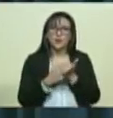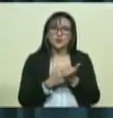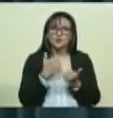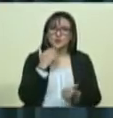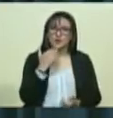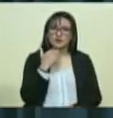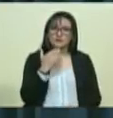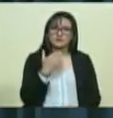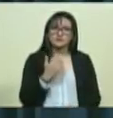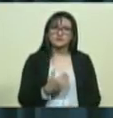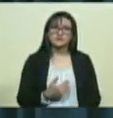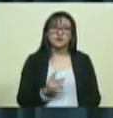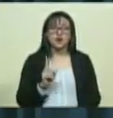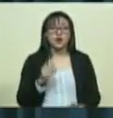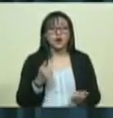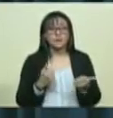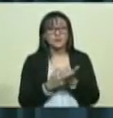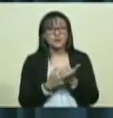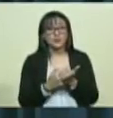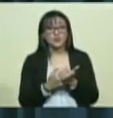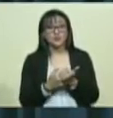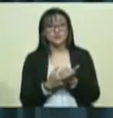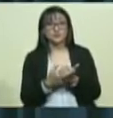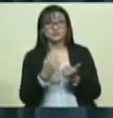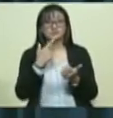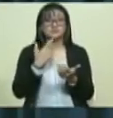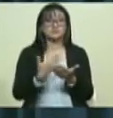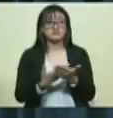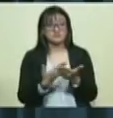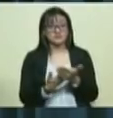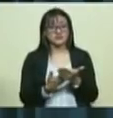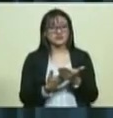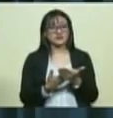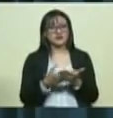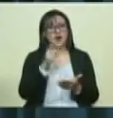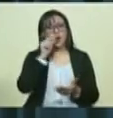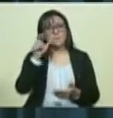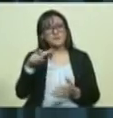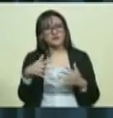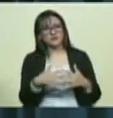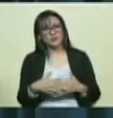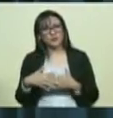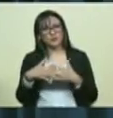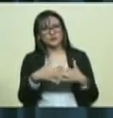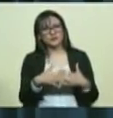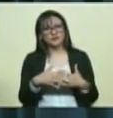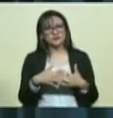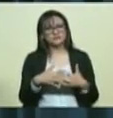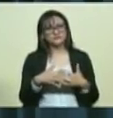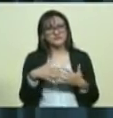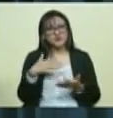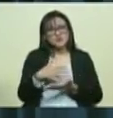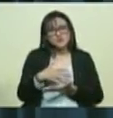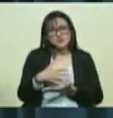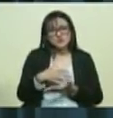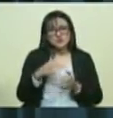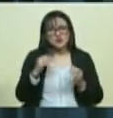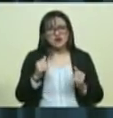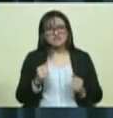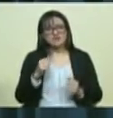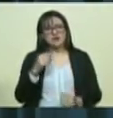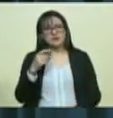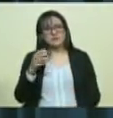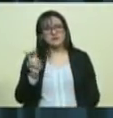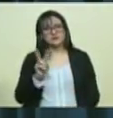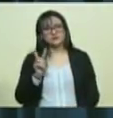ayuda no al apoyo o ayuda que plantea el señor general john kelly porque el primero que habló de crisis humanitaria en venezuela no fue